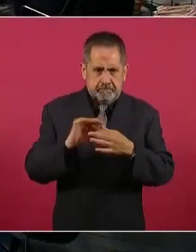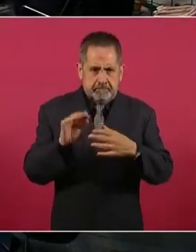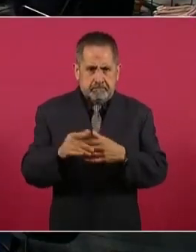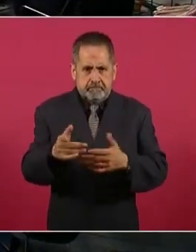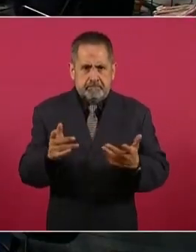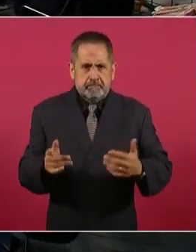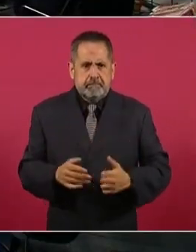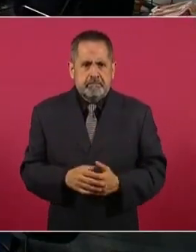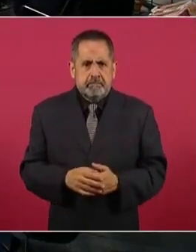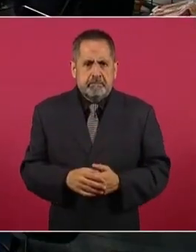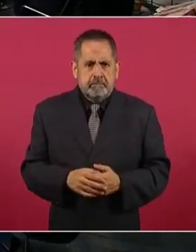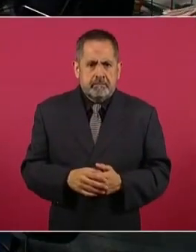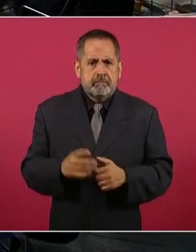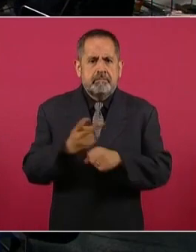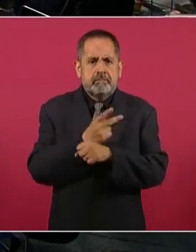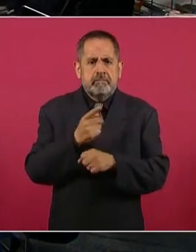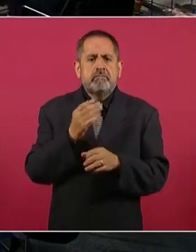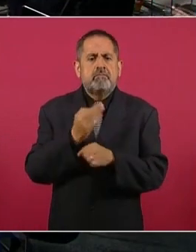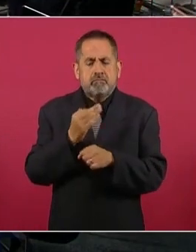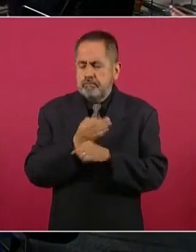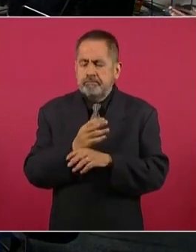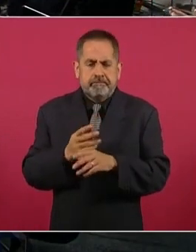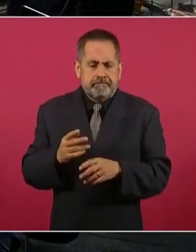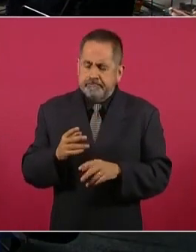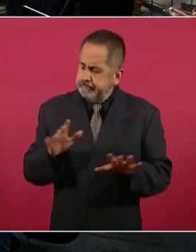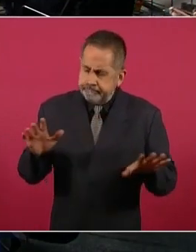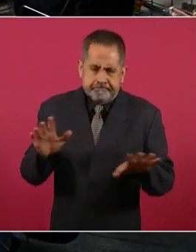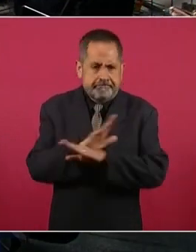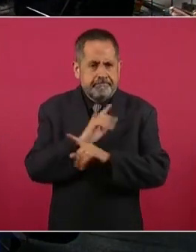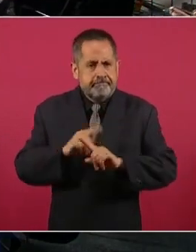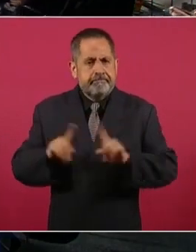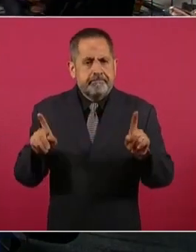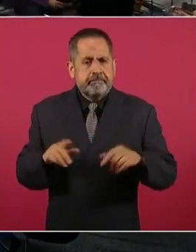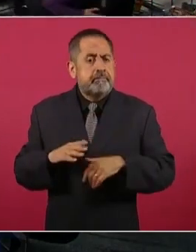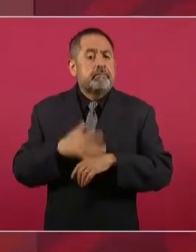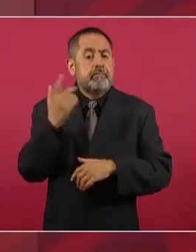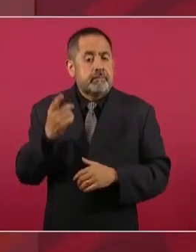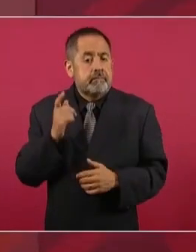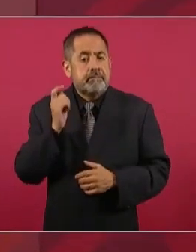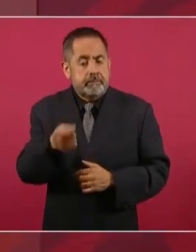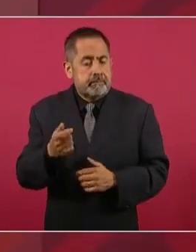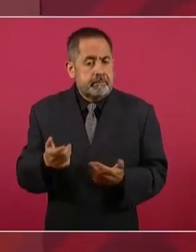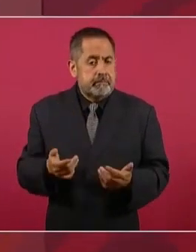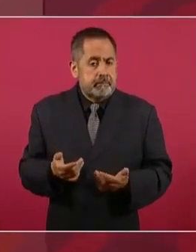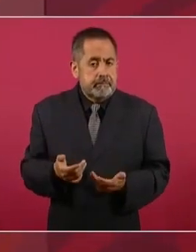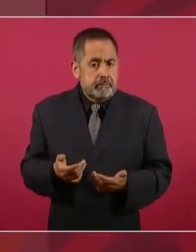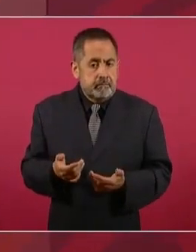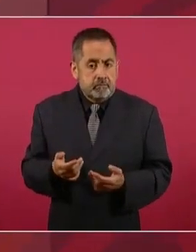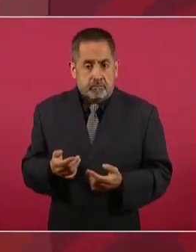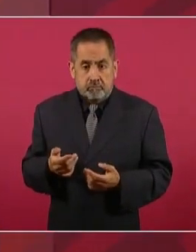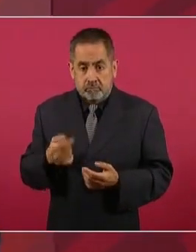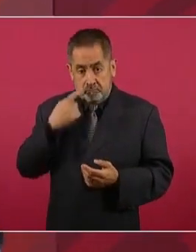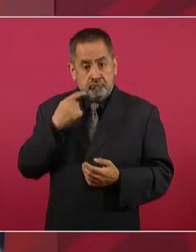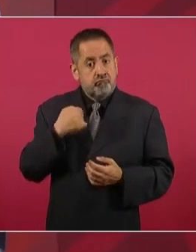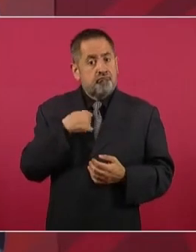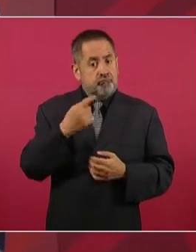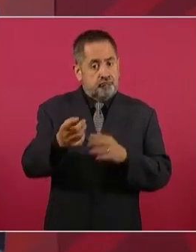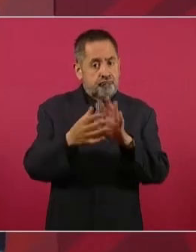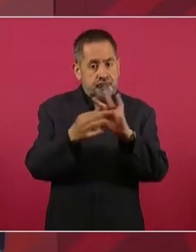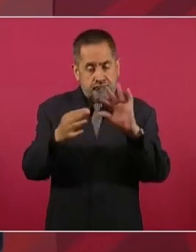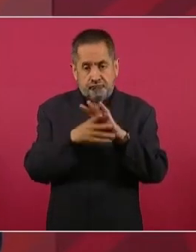¿Y qué se está haciendo ahora? Porque se tiene que tomar en cuenta que todo esto que